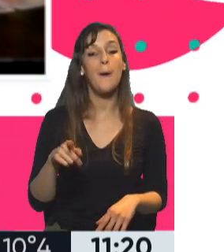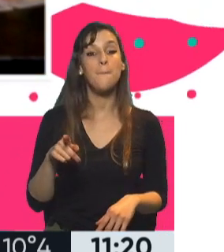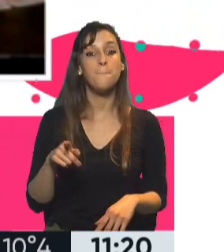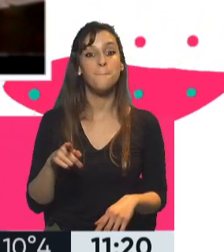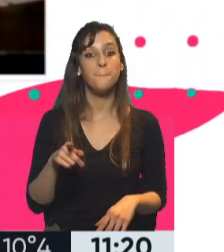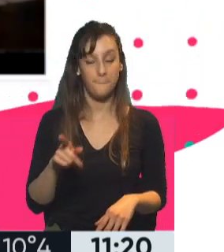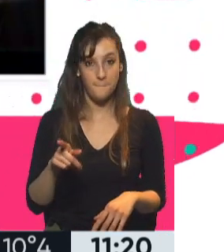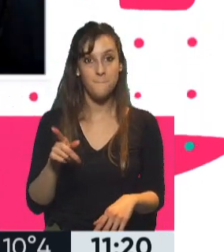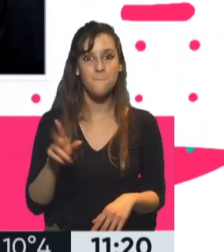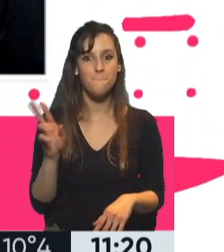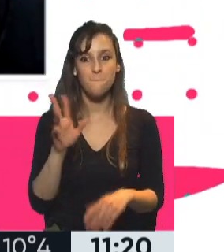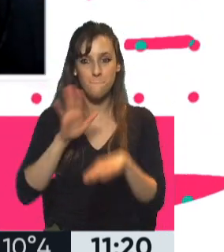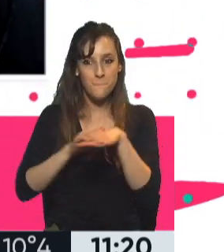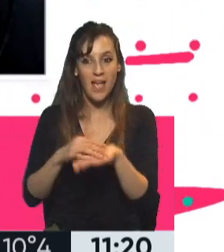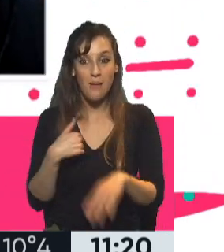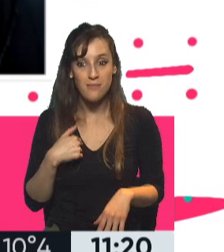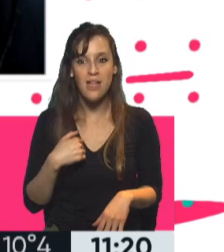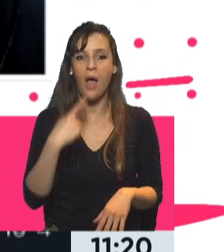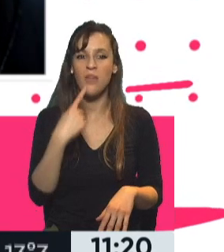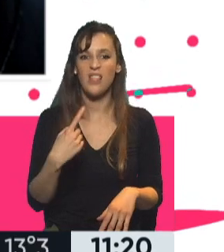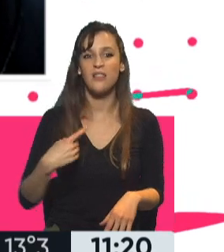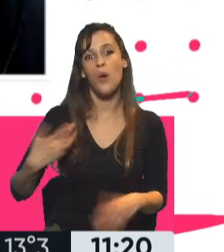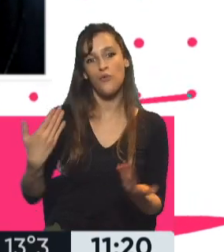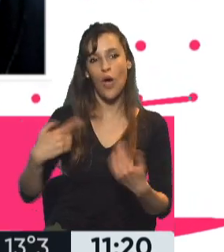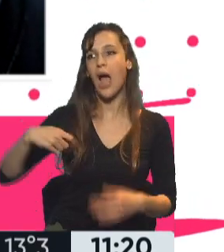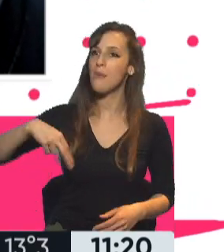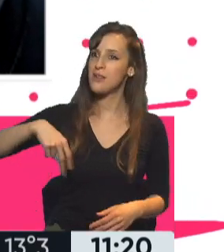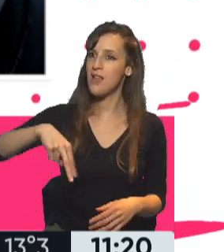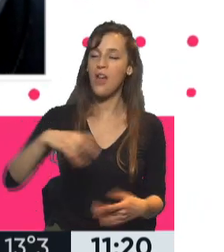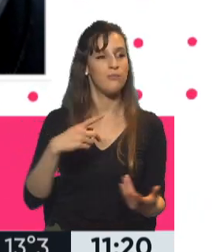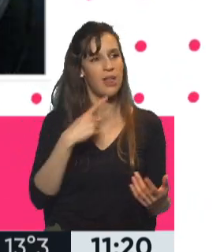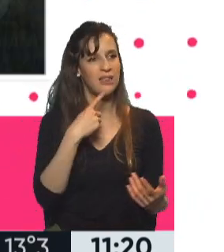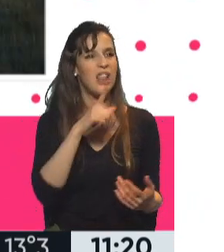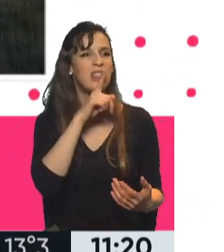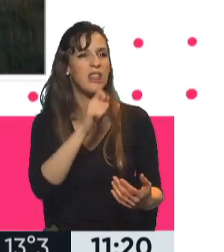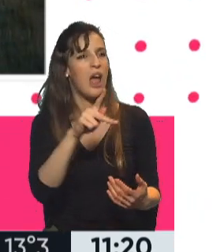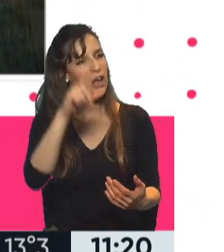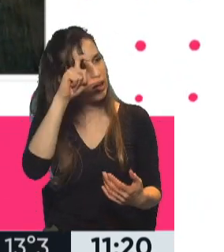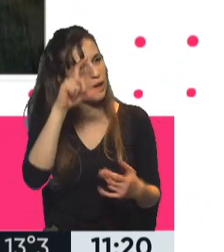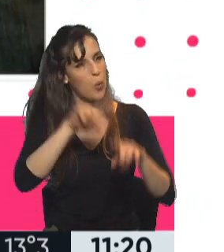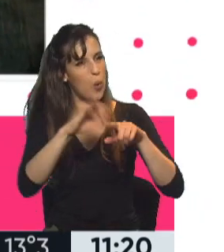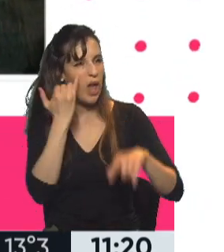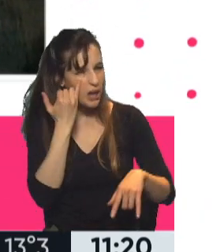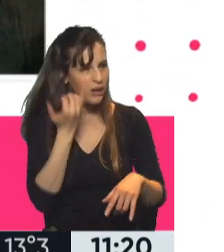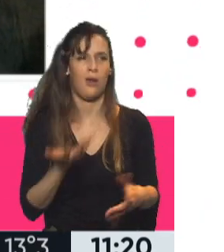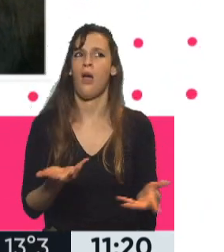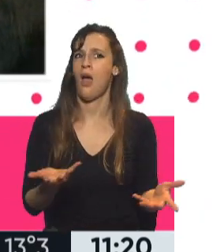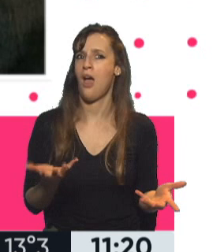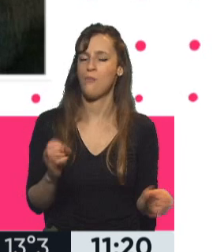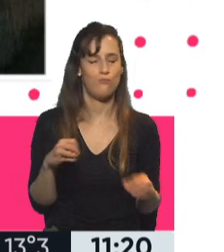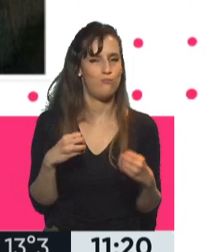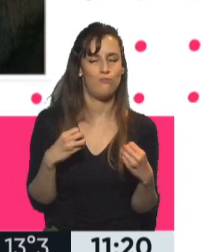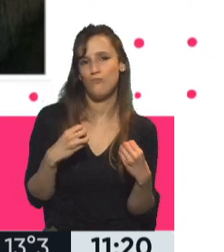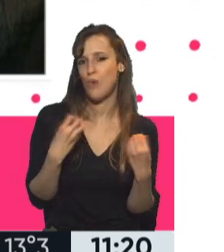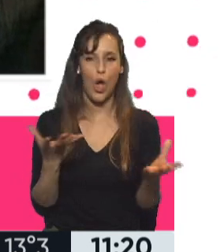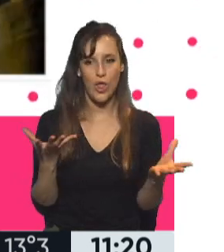ella va a caminar, y me dice, y me tomé un takeaway. Y digo, ay, pero qué moderna, querida. Un takeaway, te tomaste,